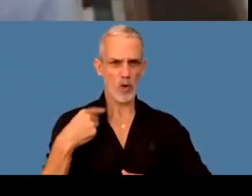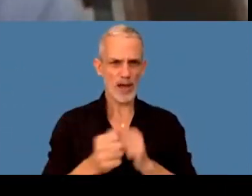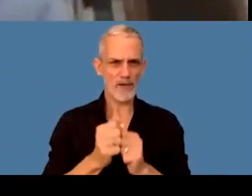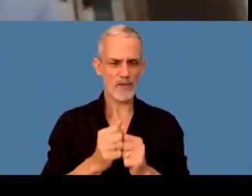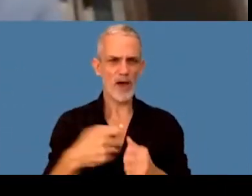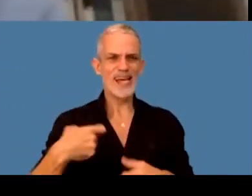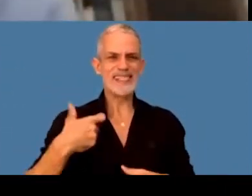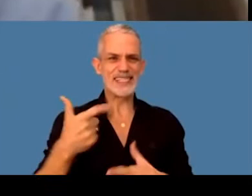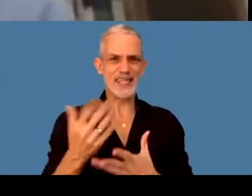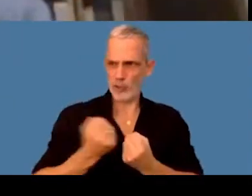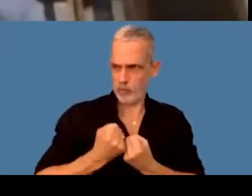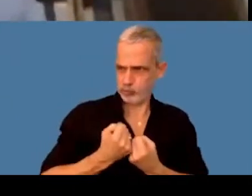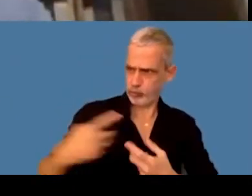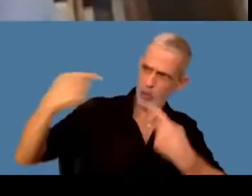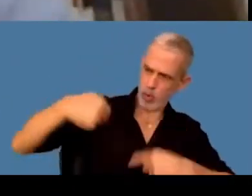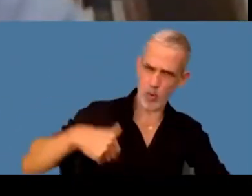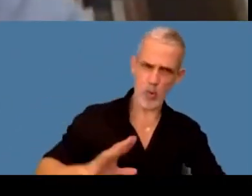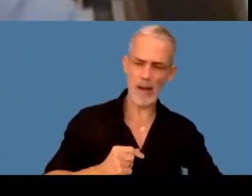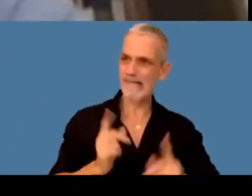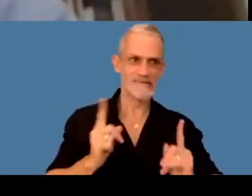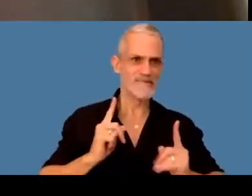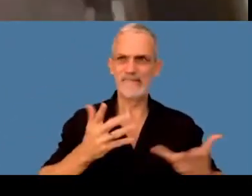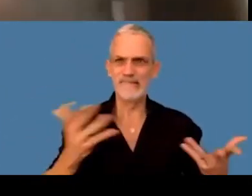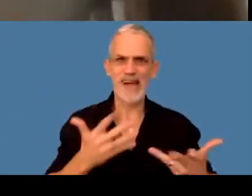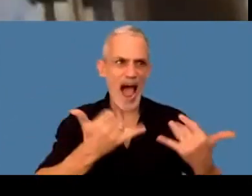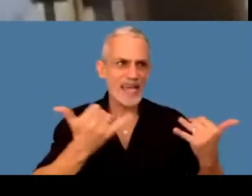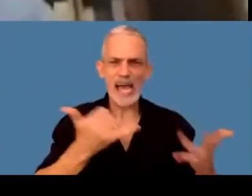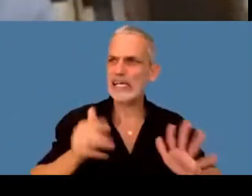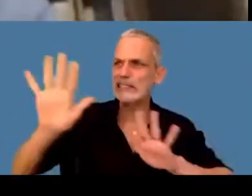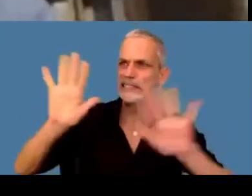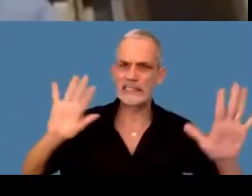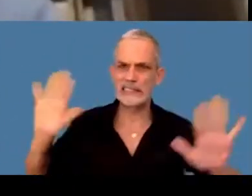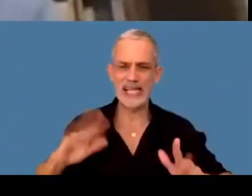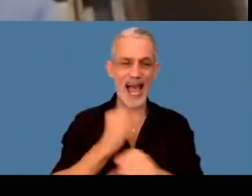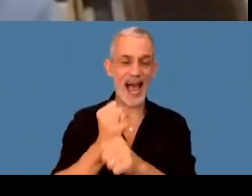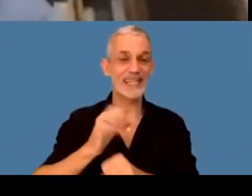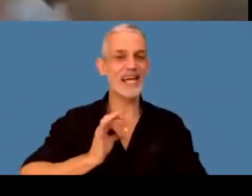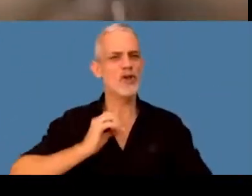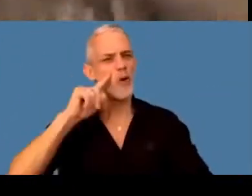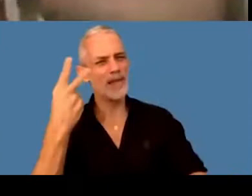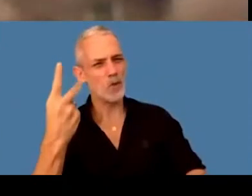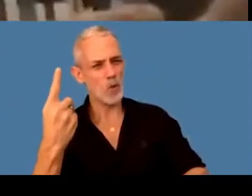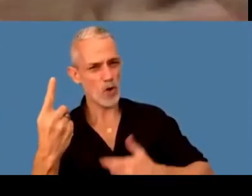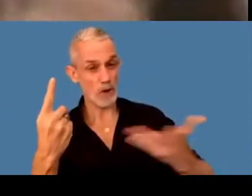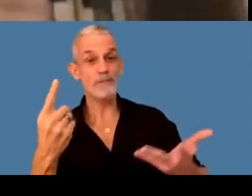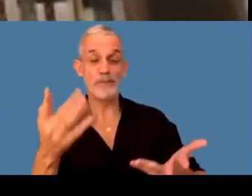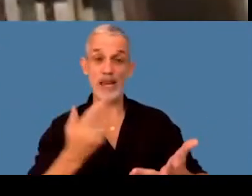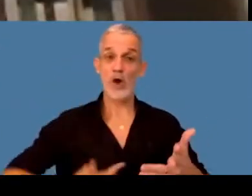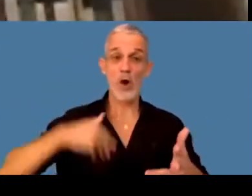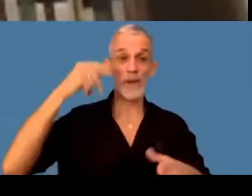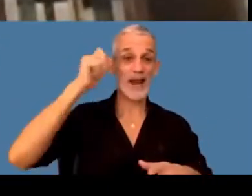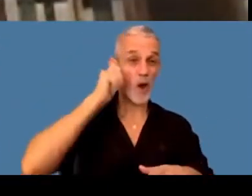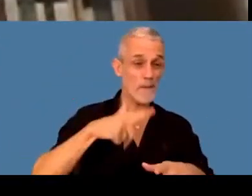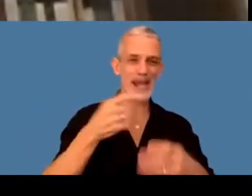organizaciones sindicales para tratar de sostener lo que tenían, hasta el 2001, ¿no? Por eso, si bien el gobierno de Menem empieza en el